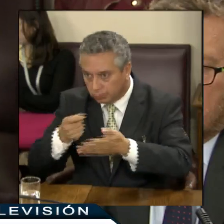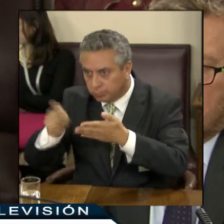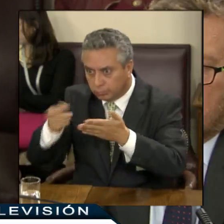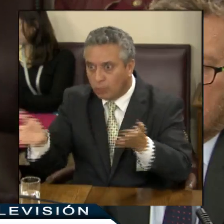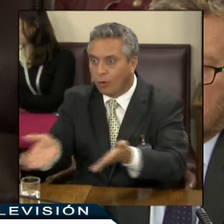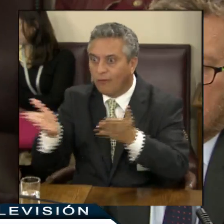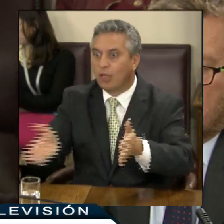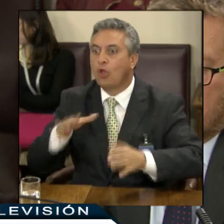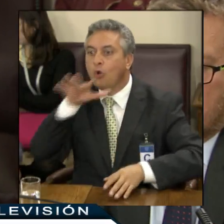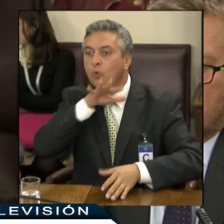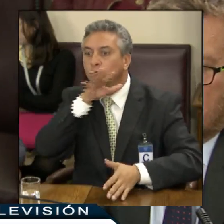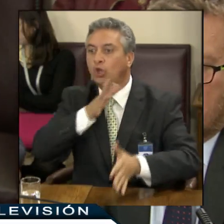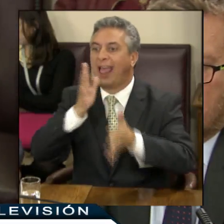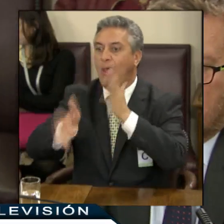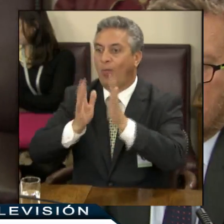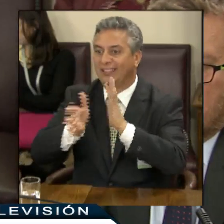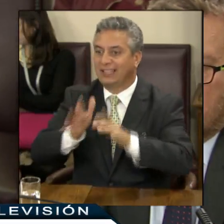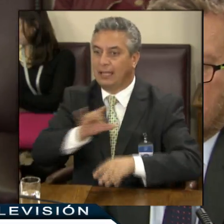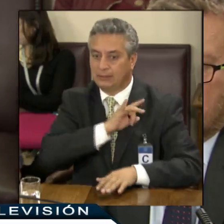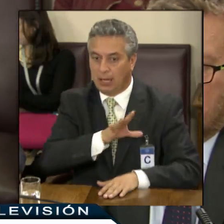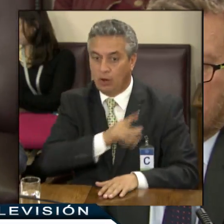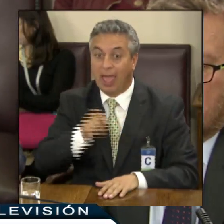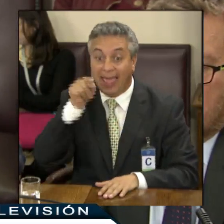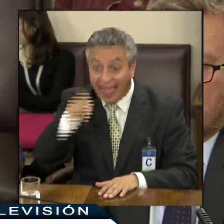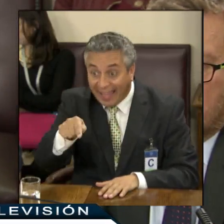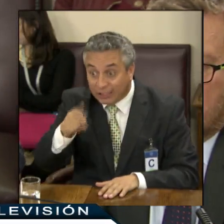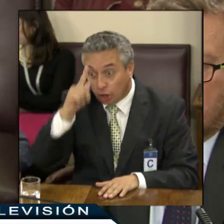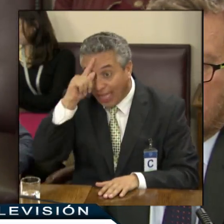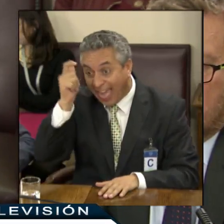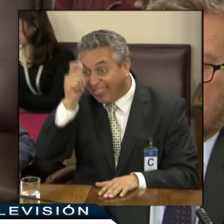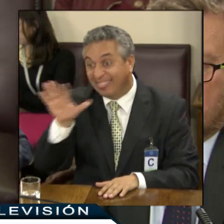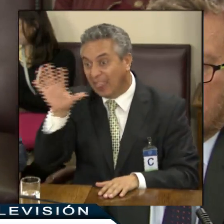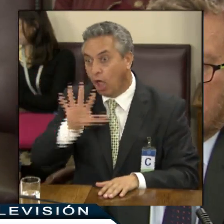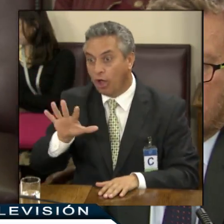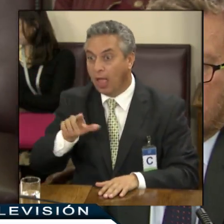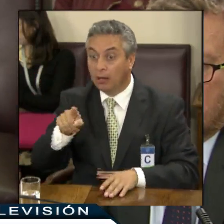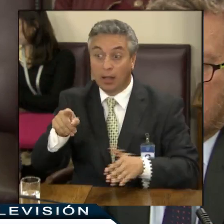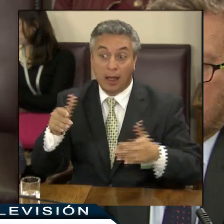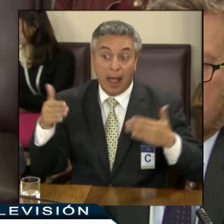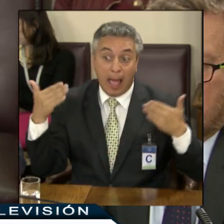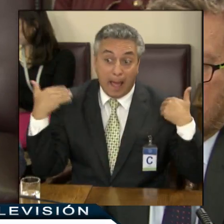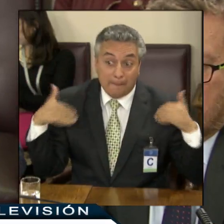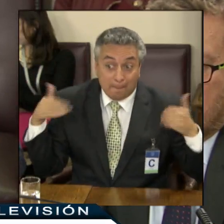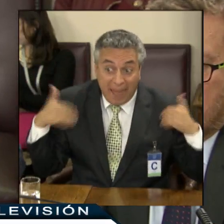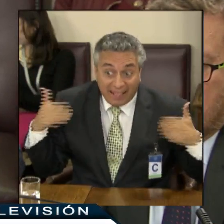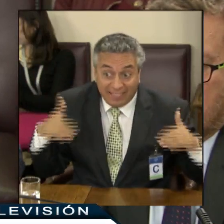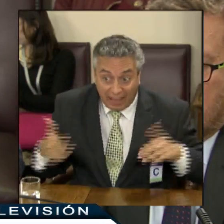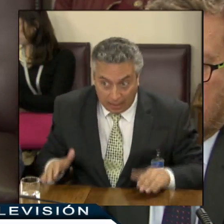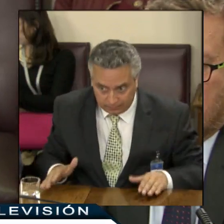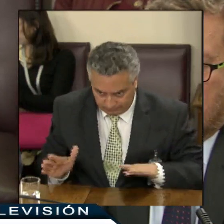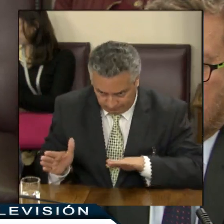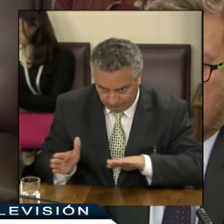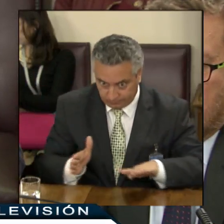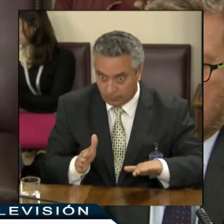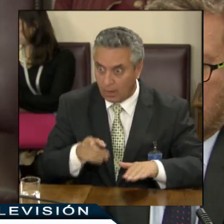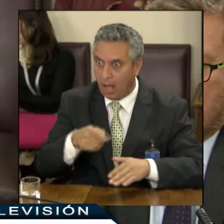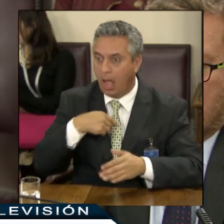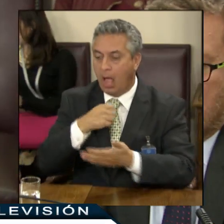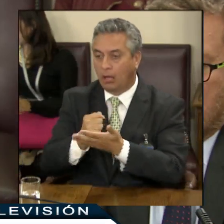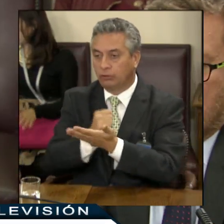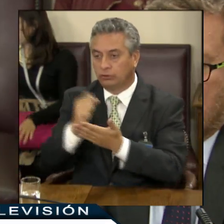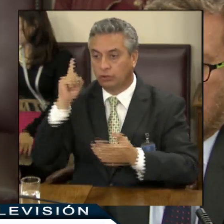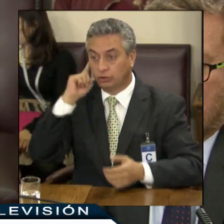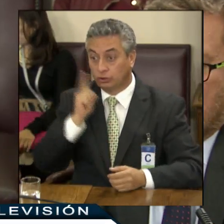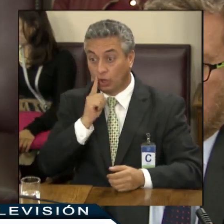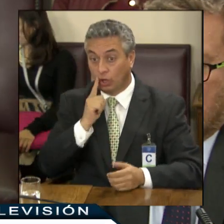seña chilena eso en cuanto a la teoría respecto a la práctica nosotros la asociación de sordos